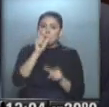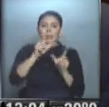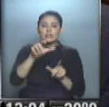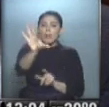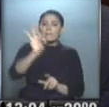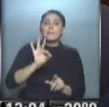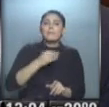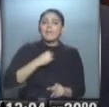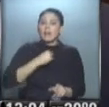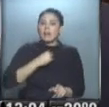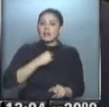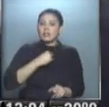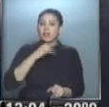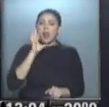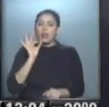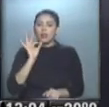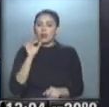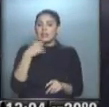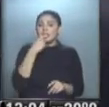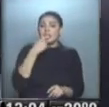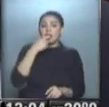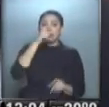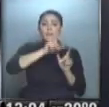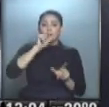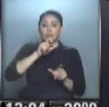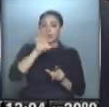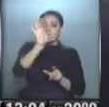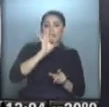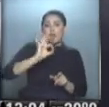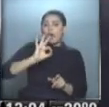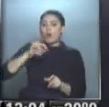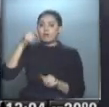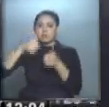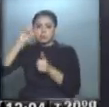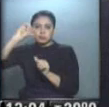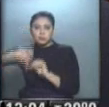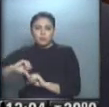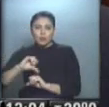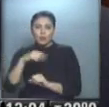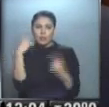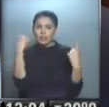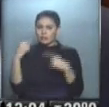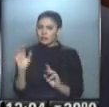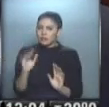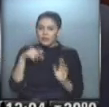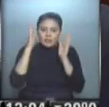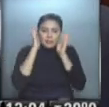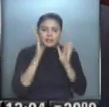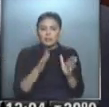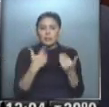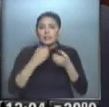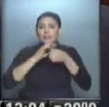audiencia con falta de pluralidad. La sustentabilidad económica de las empresas es una cuestión central para